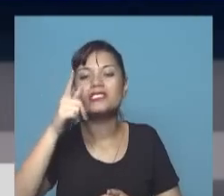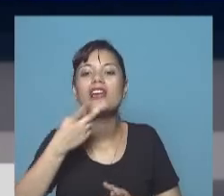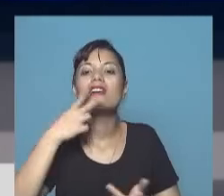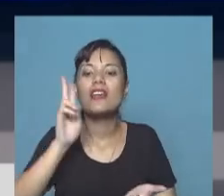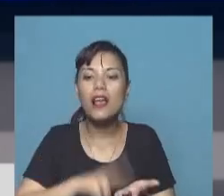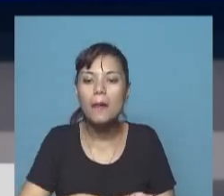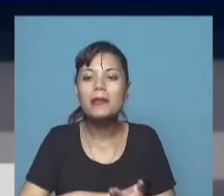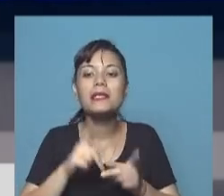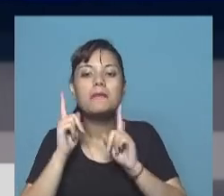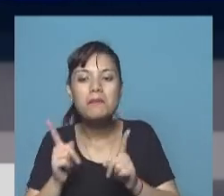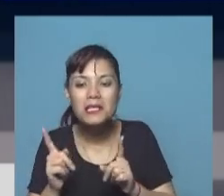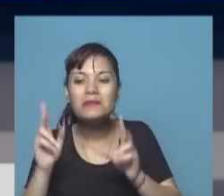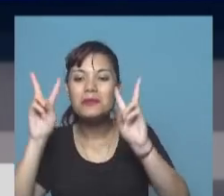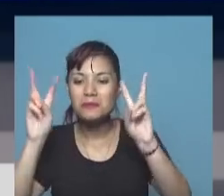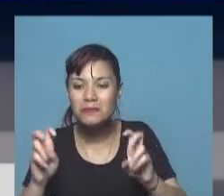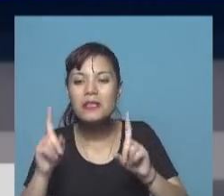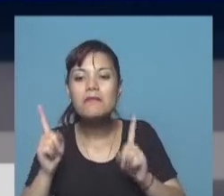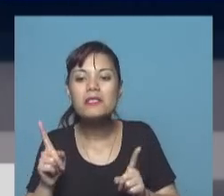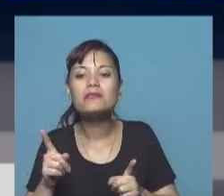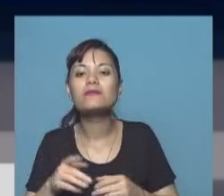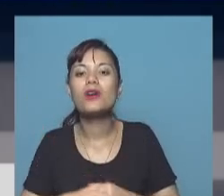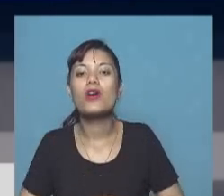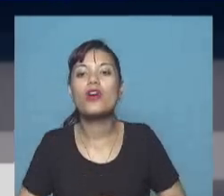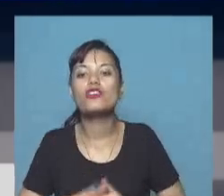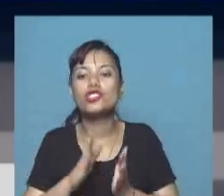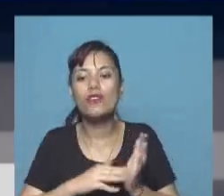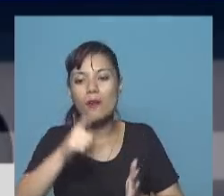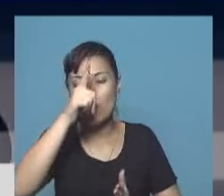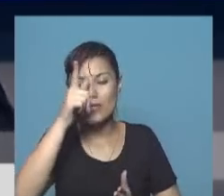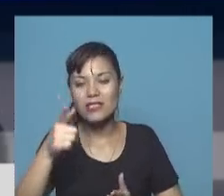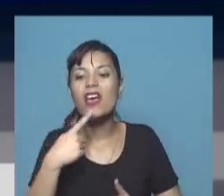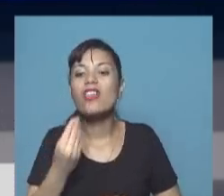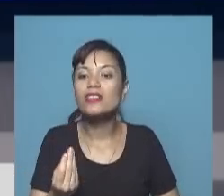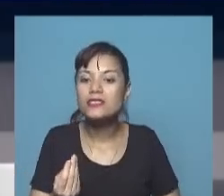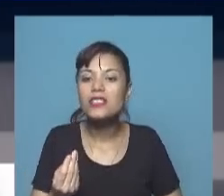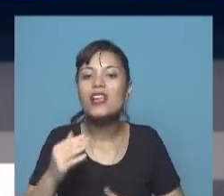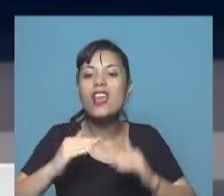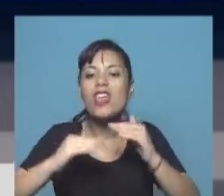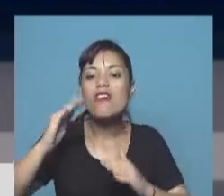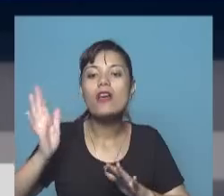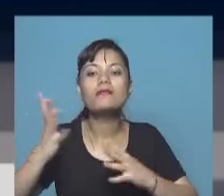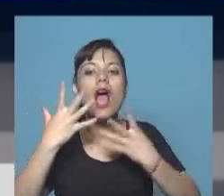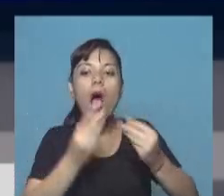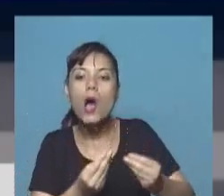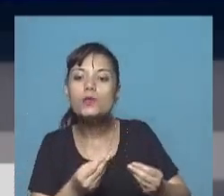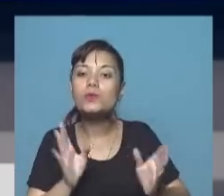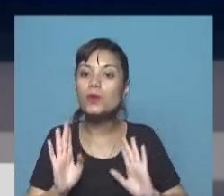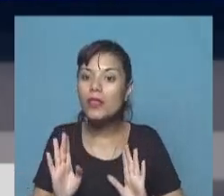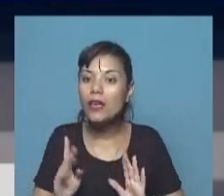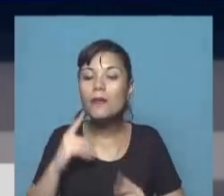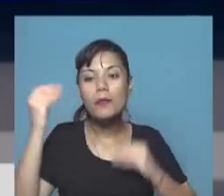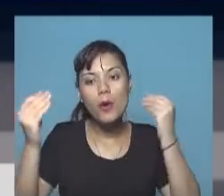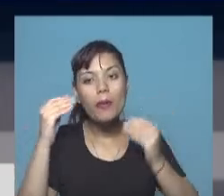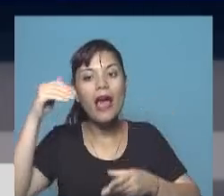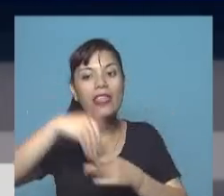repetir los mismos argumentos, lo mismo ha hecho Pedache de la Policía Metropolitana, es decir, un nivel de encubrimiento preocupante en